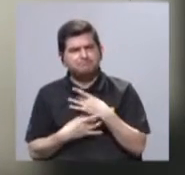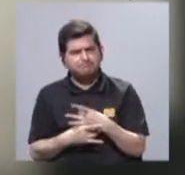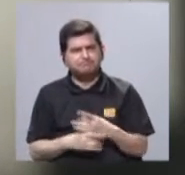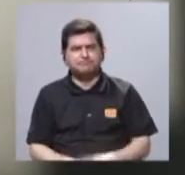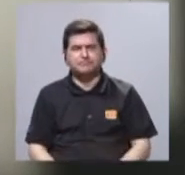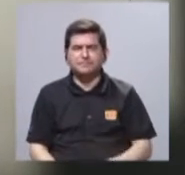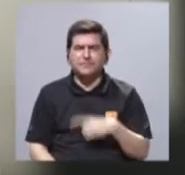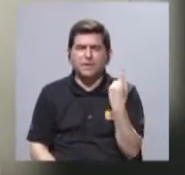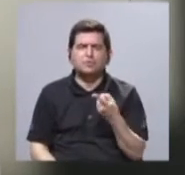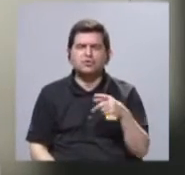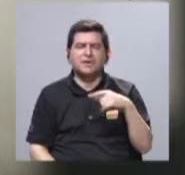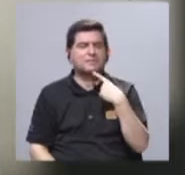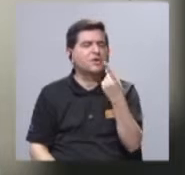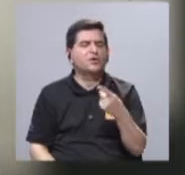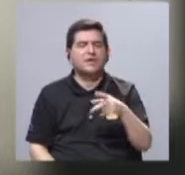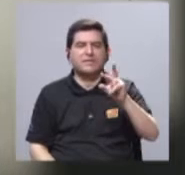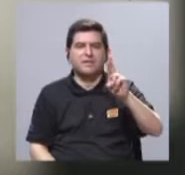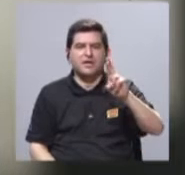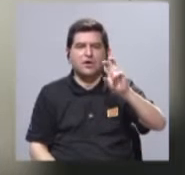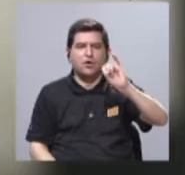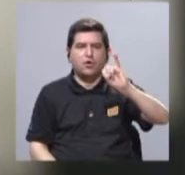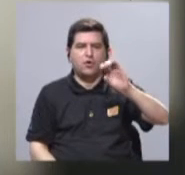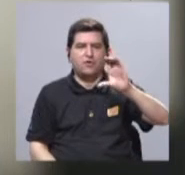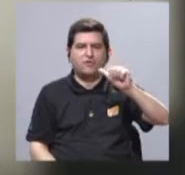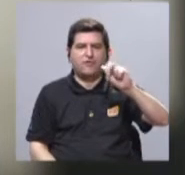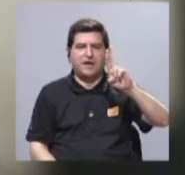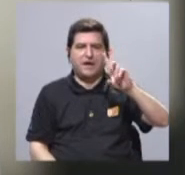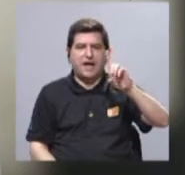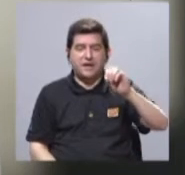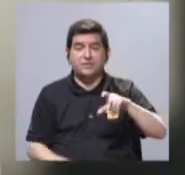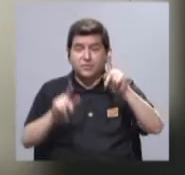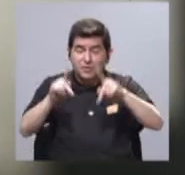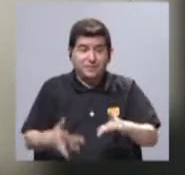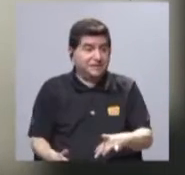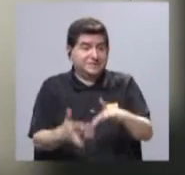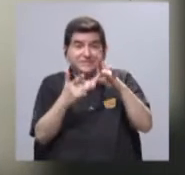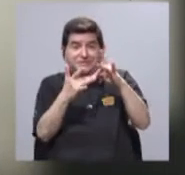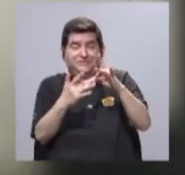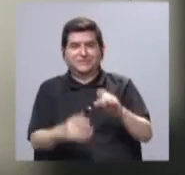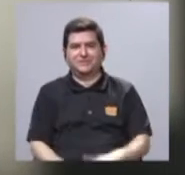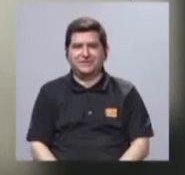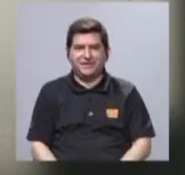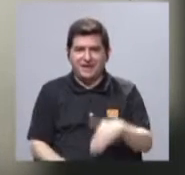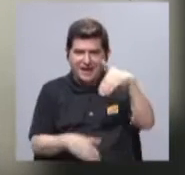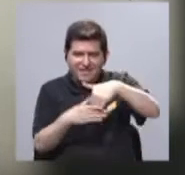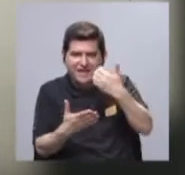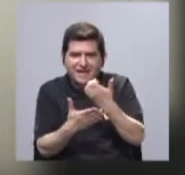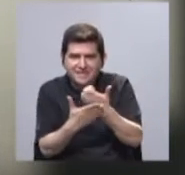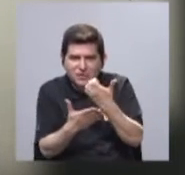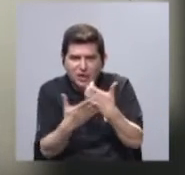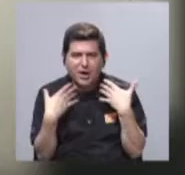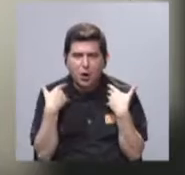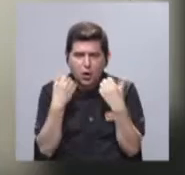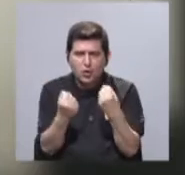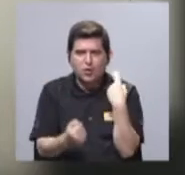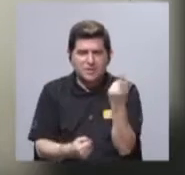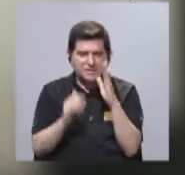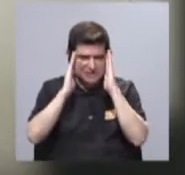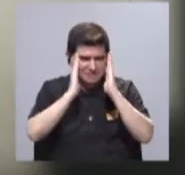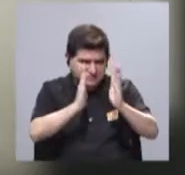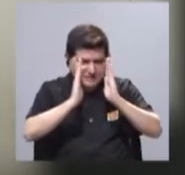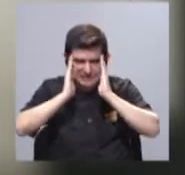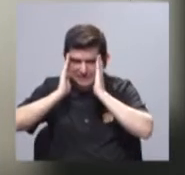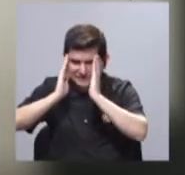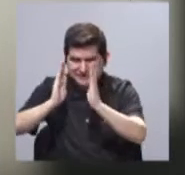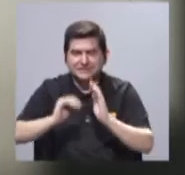ricardo como siempre qué es un personaje peculiar en el que digamos yo diría que dentro de la economía de la salud siempre